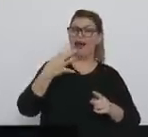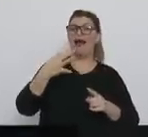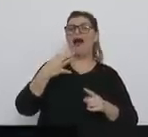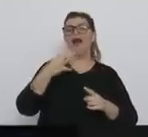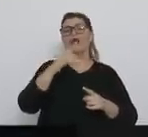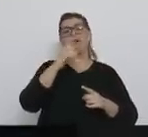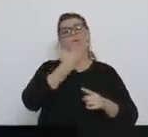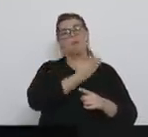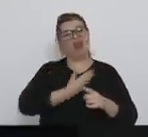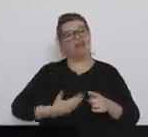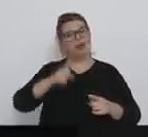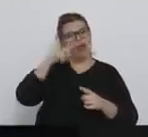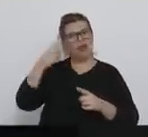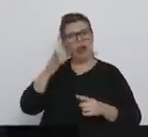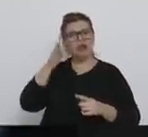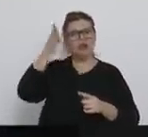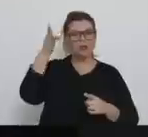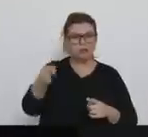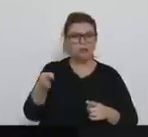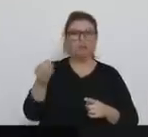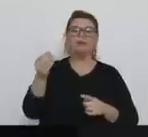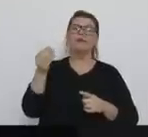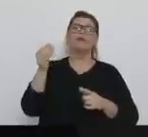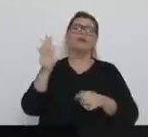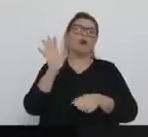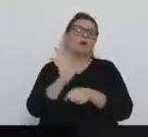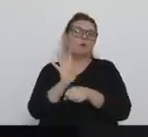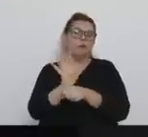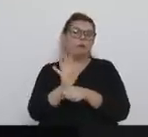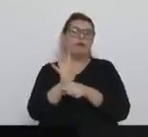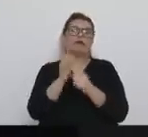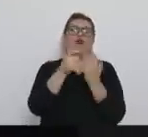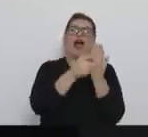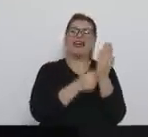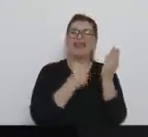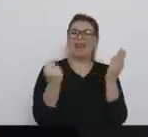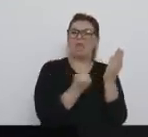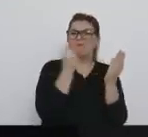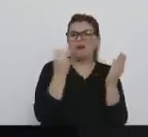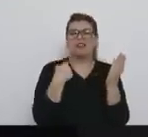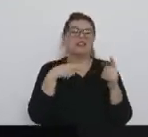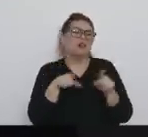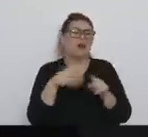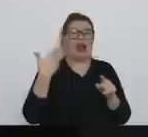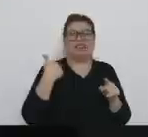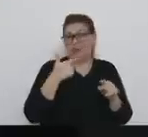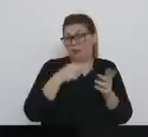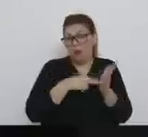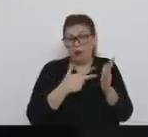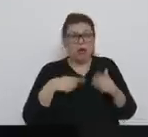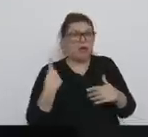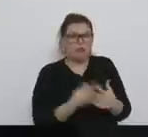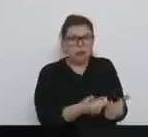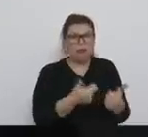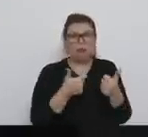republica dejar de lado lo prioritario de la agenda como en la argentina no hay problemas logra que estamos bien la